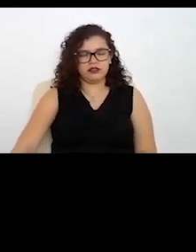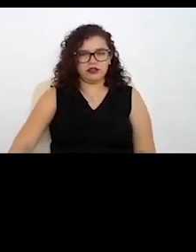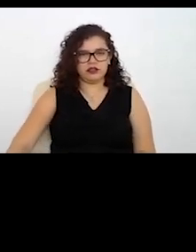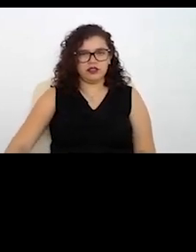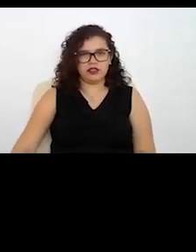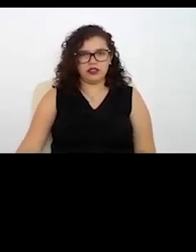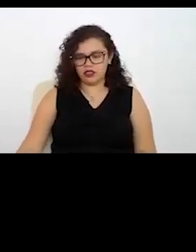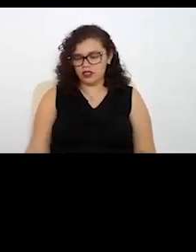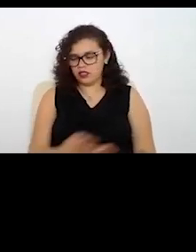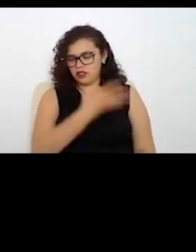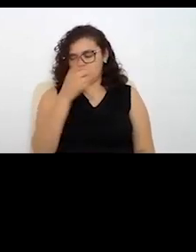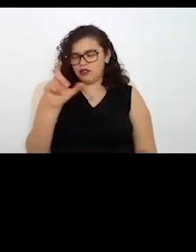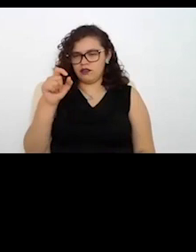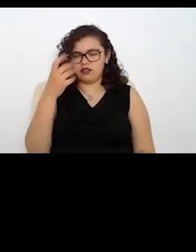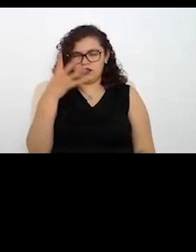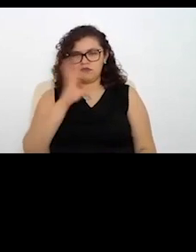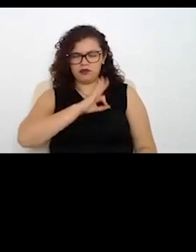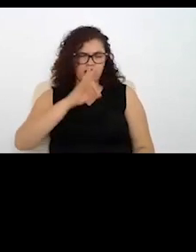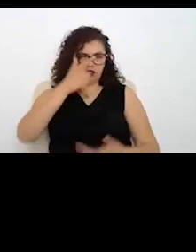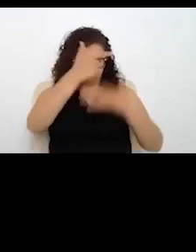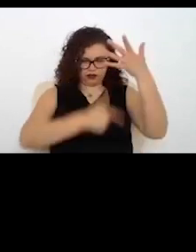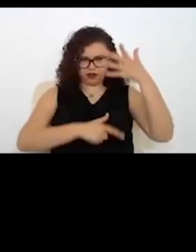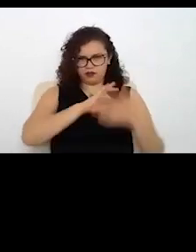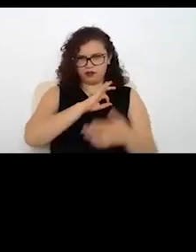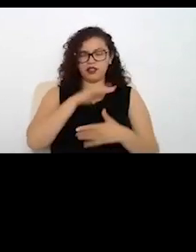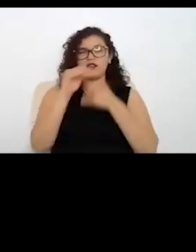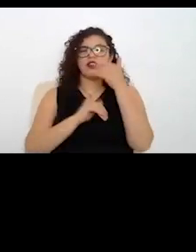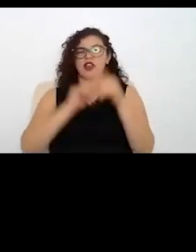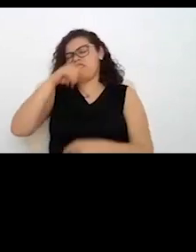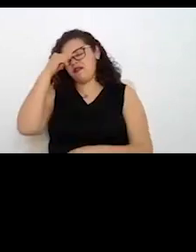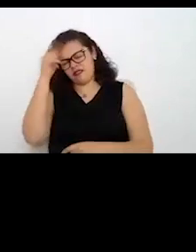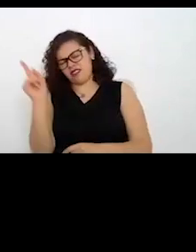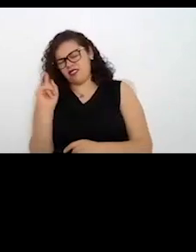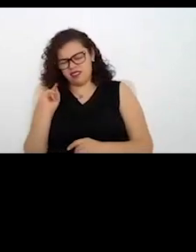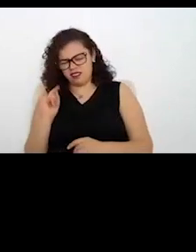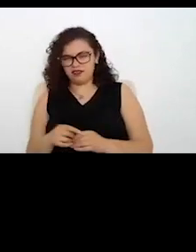el 424. Y el proceso realmente es súper sencillo,